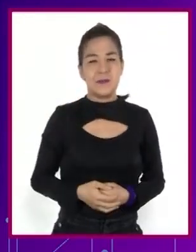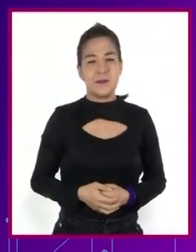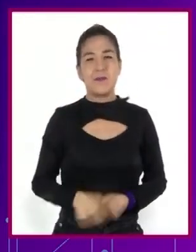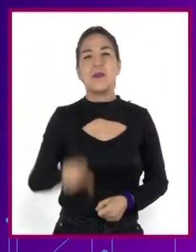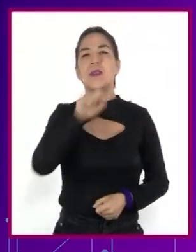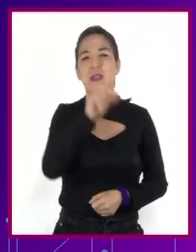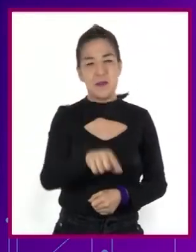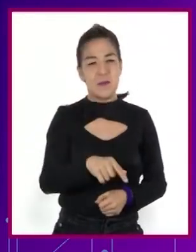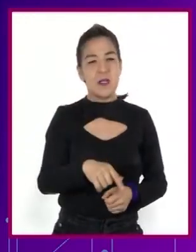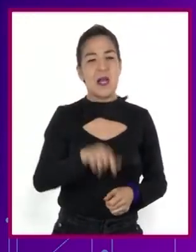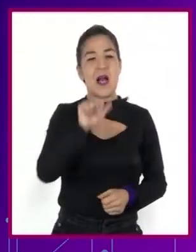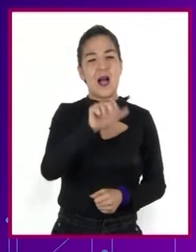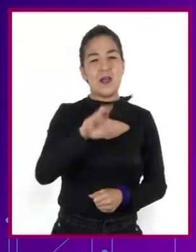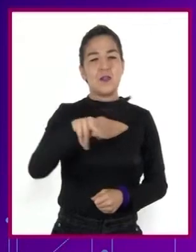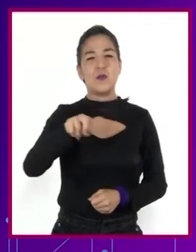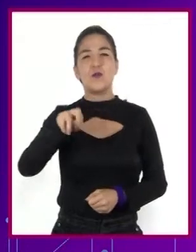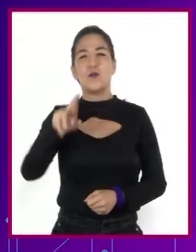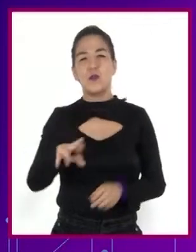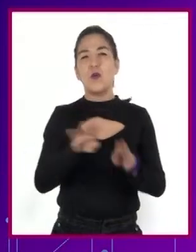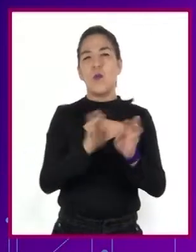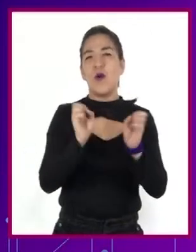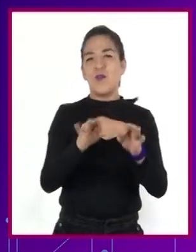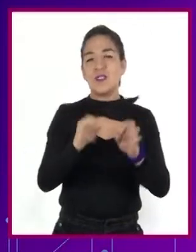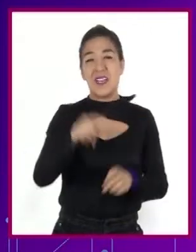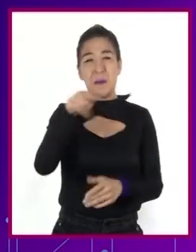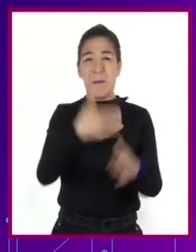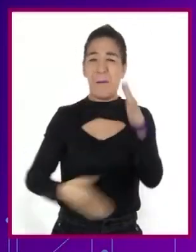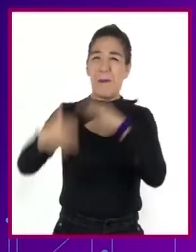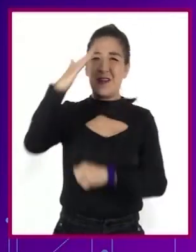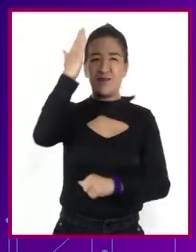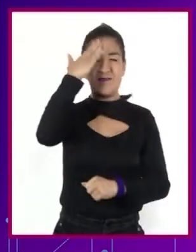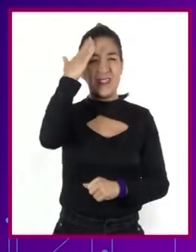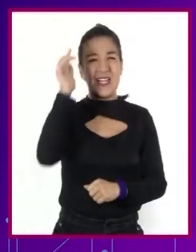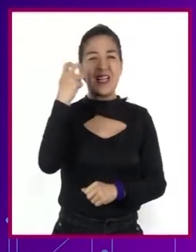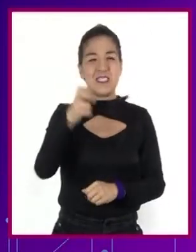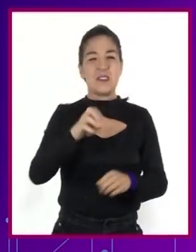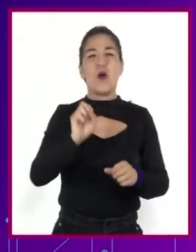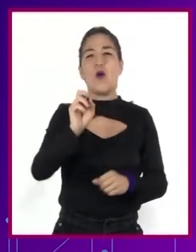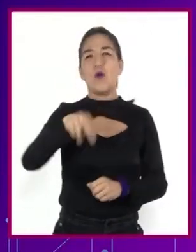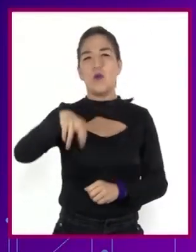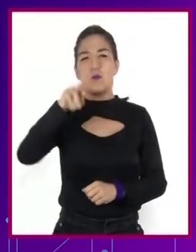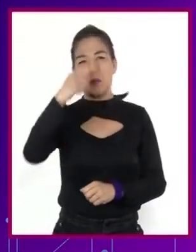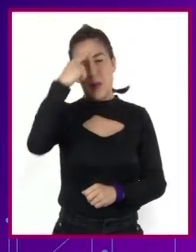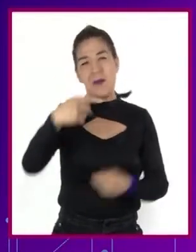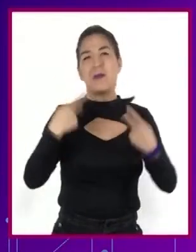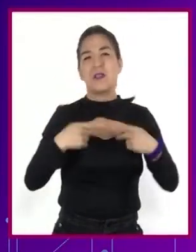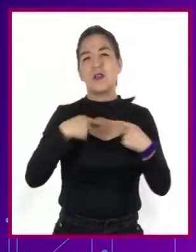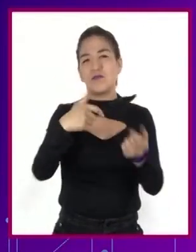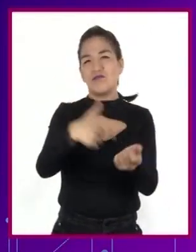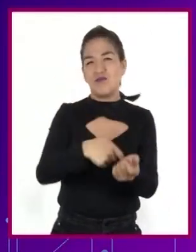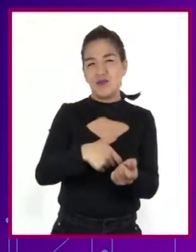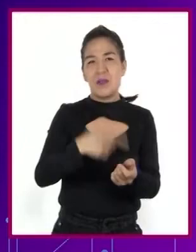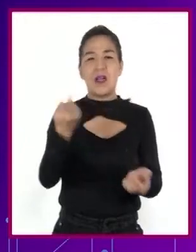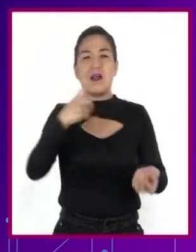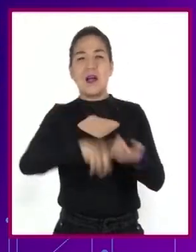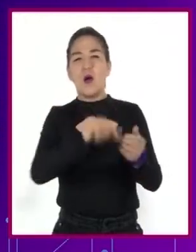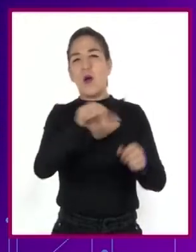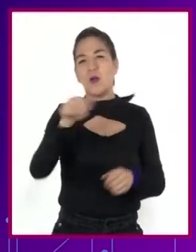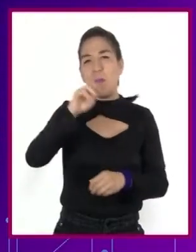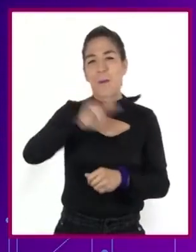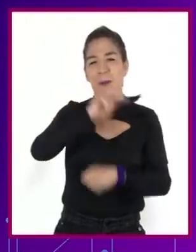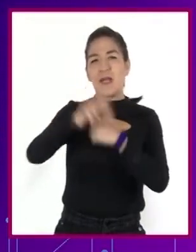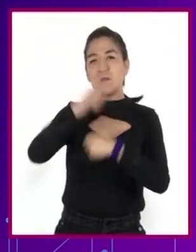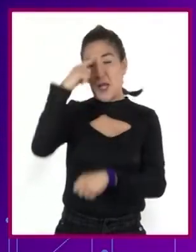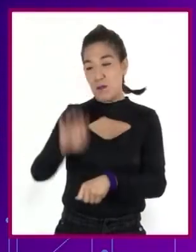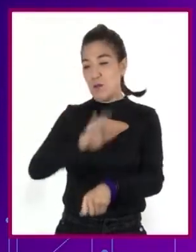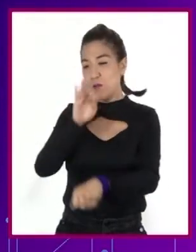También se creó la ACNUR, la Oficina del Alto Comisionado de las Naciones Unidas para los Refugiados, que se planteó el objetivo de